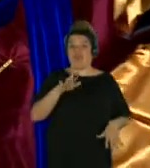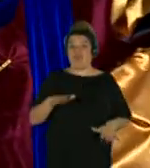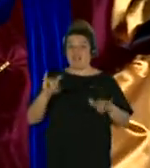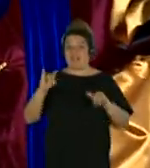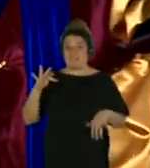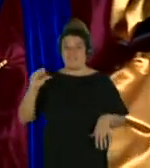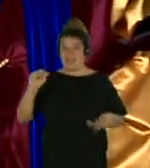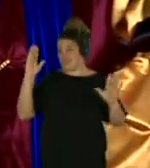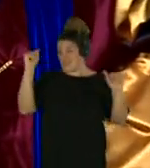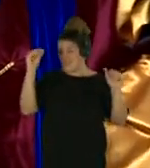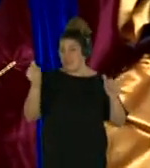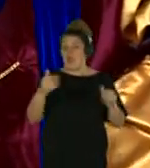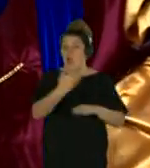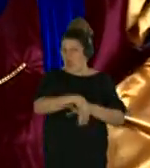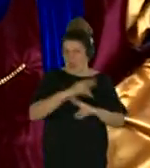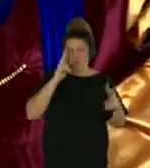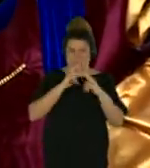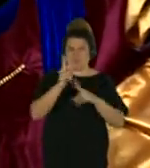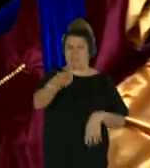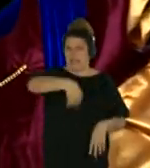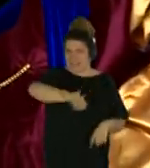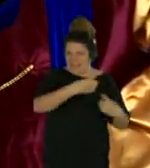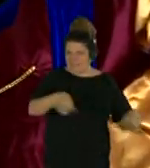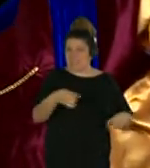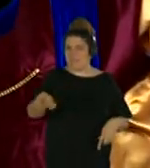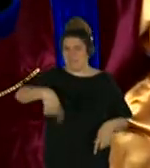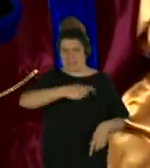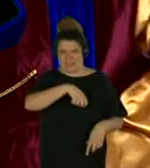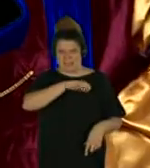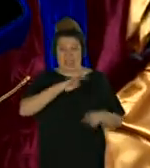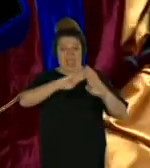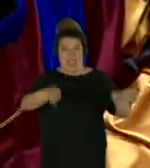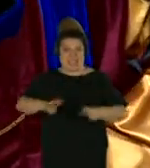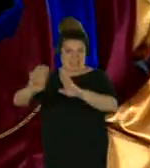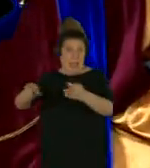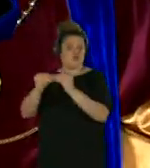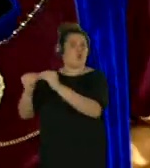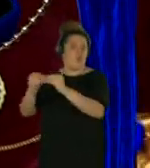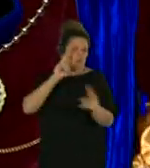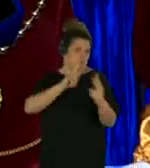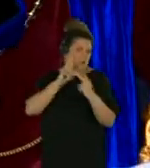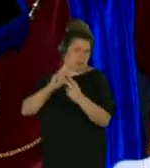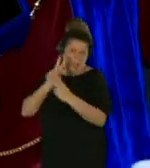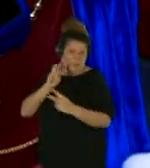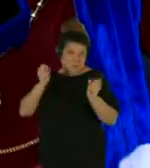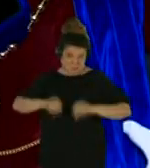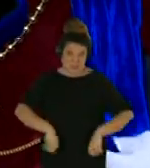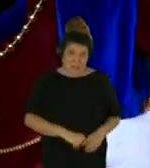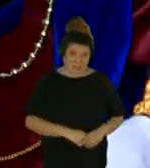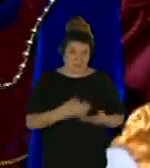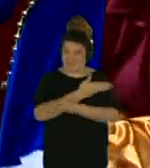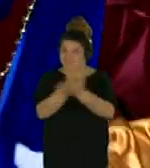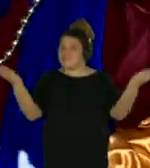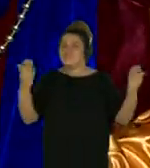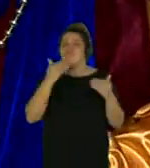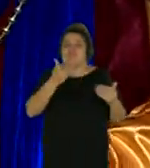calle, Plaza El Príncipe, la Plaza España, los escenarios comunes y tal. Así que, pueblo de Santa